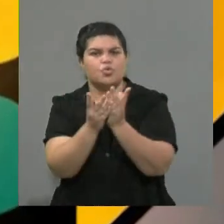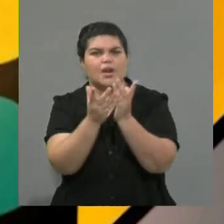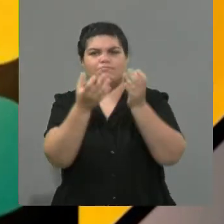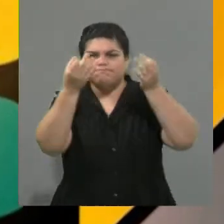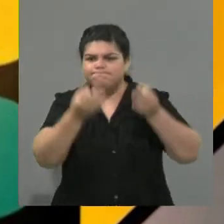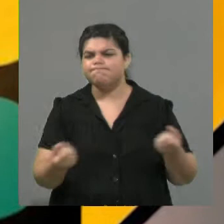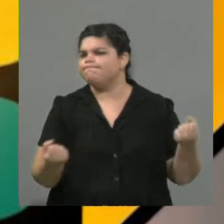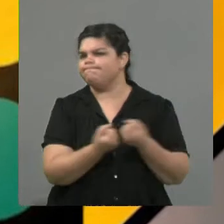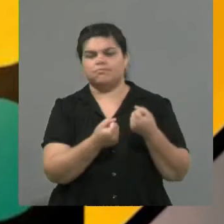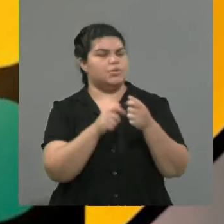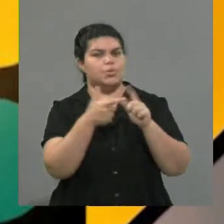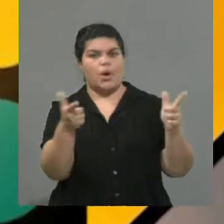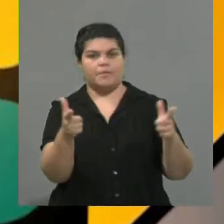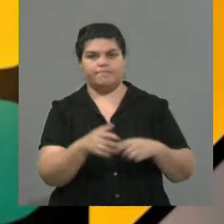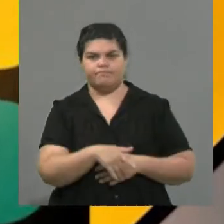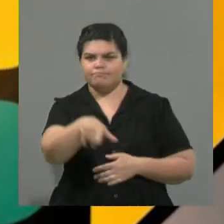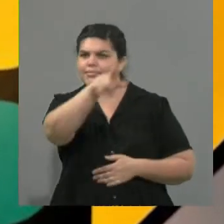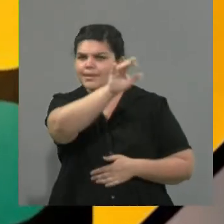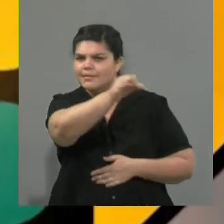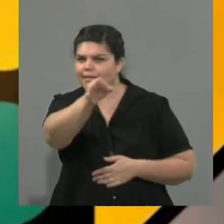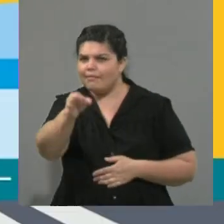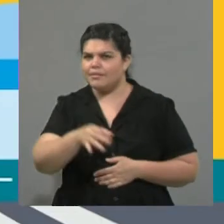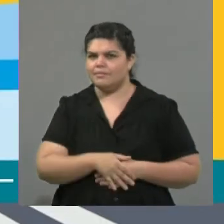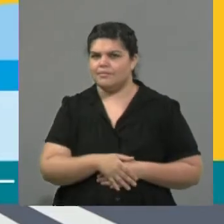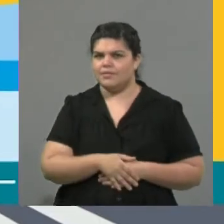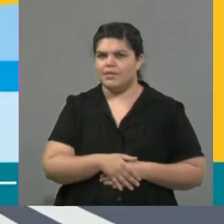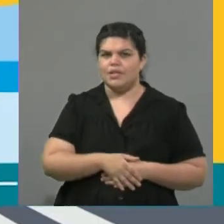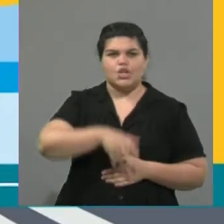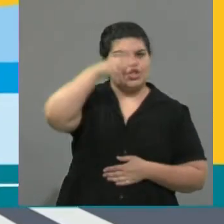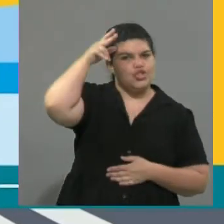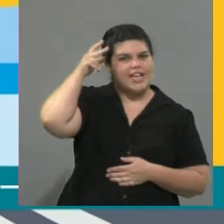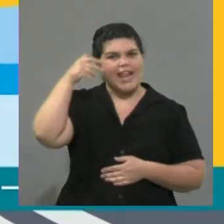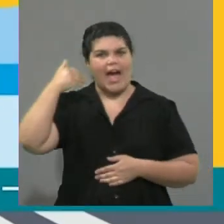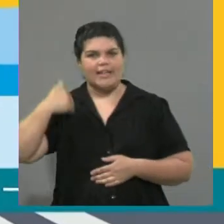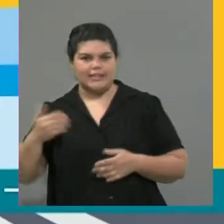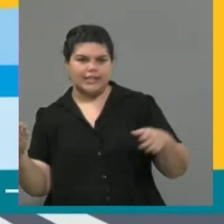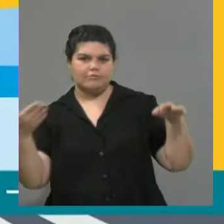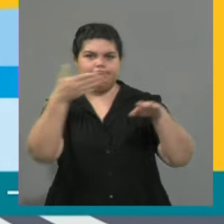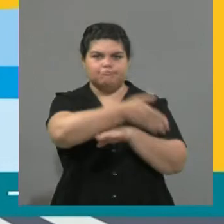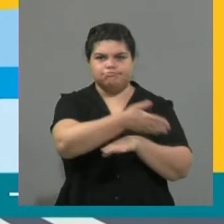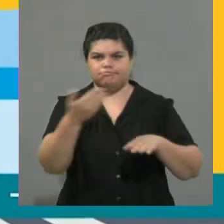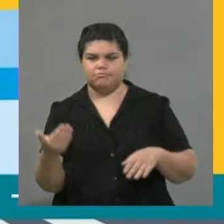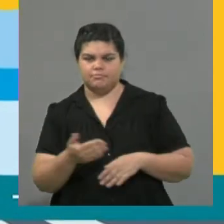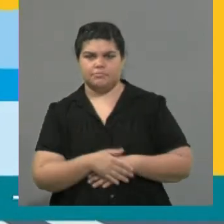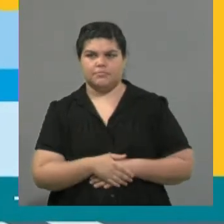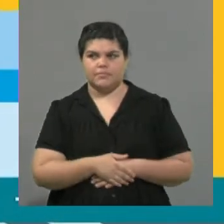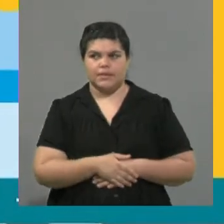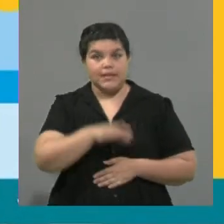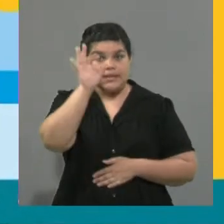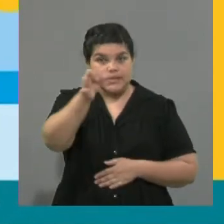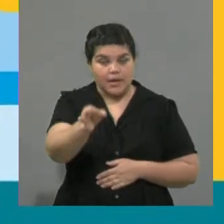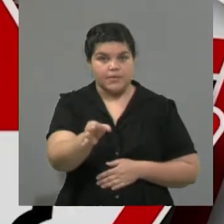el pasaje de Argentina o de Mendoza a Chile. Un solo camión que se caiga en el río